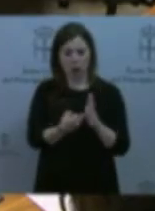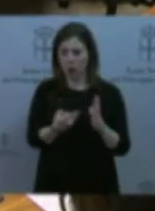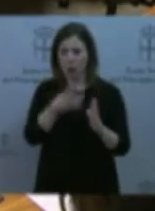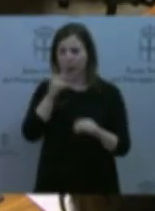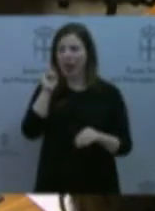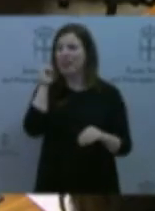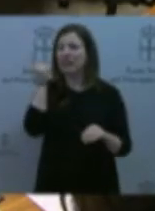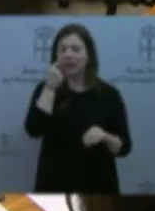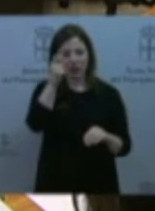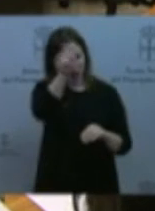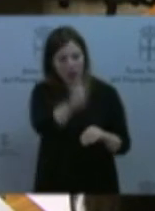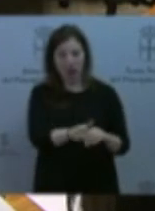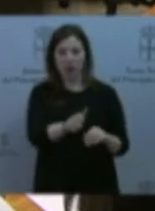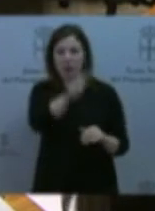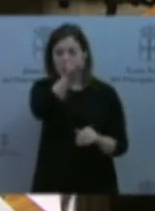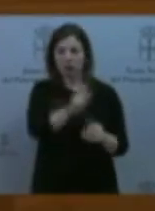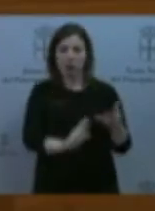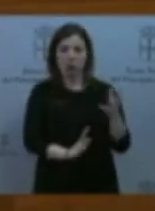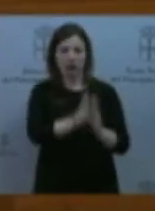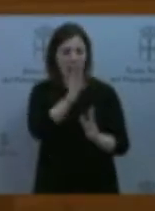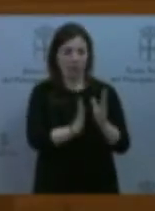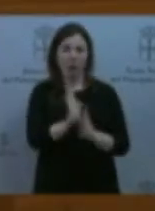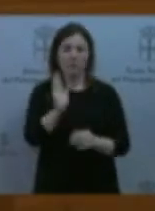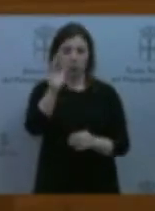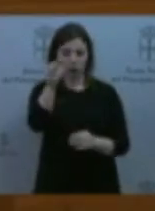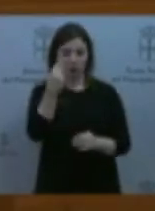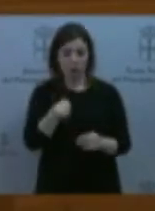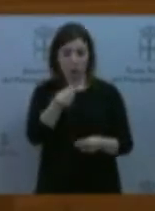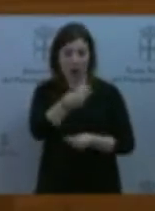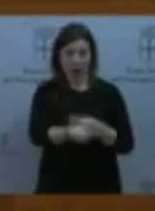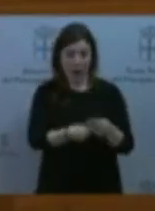monte, como lo ha hecho, como ha sucedido en esta última semana. Gracias, señor presidente.